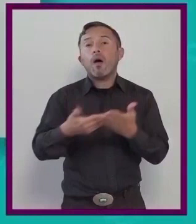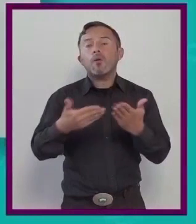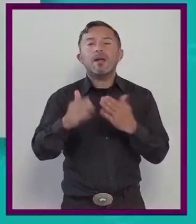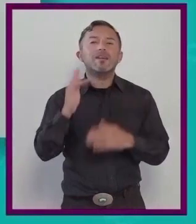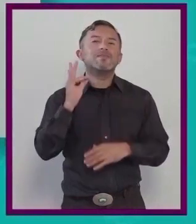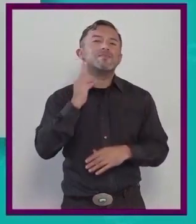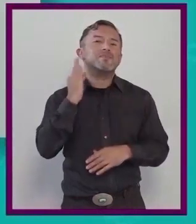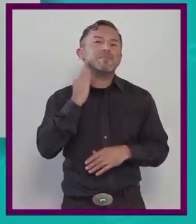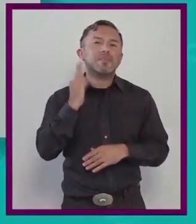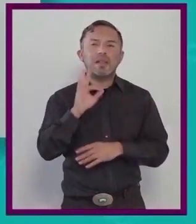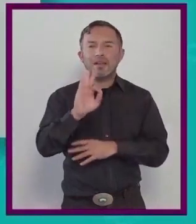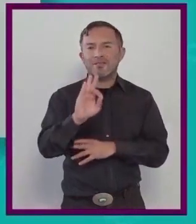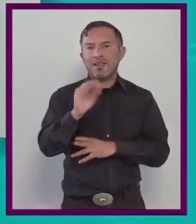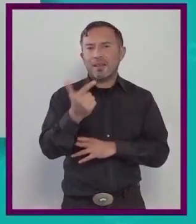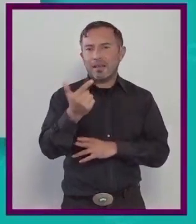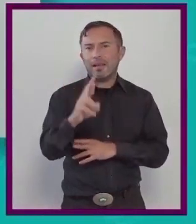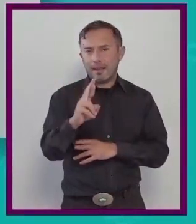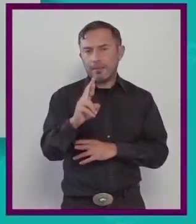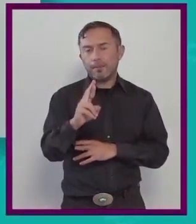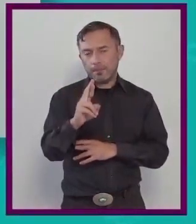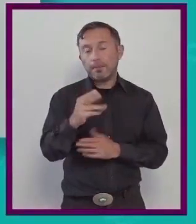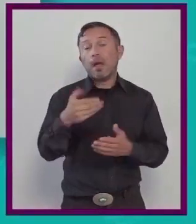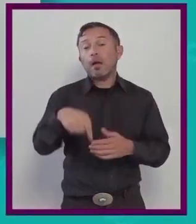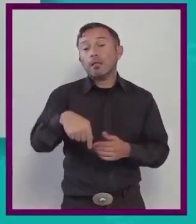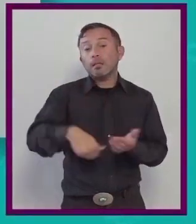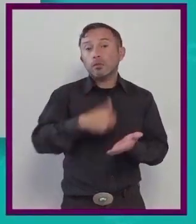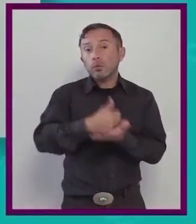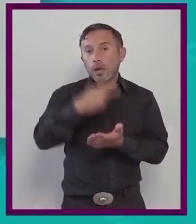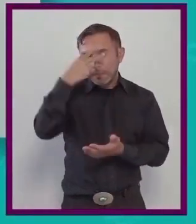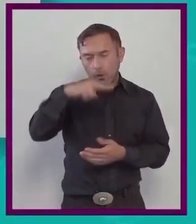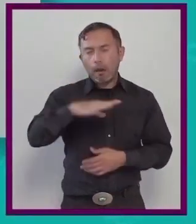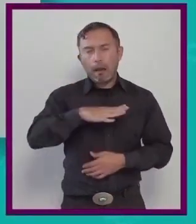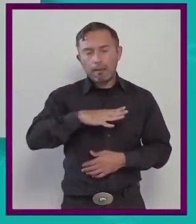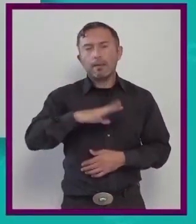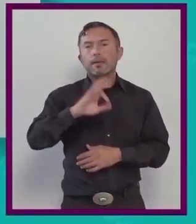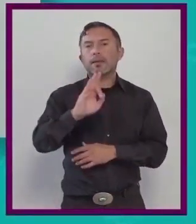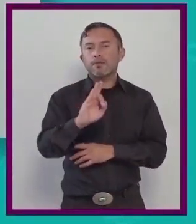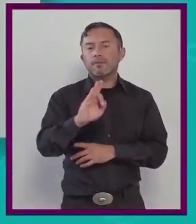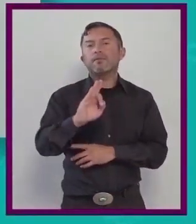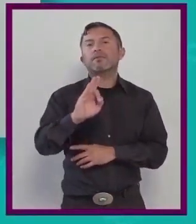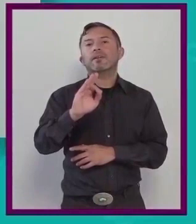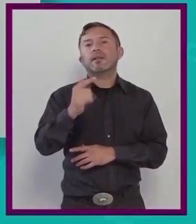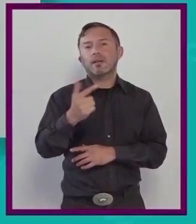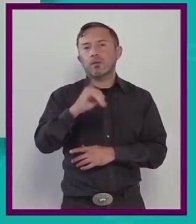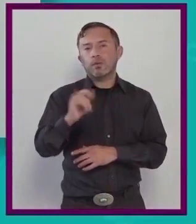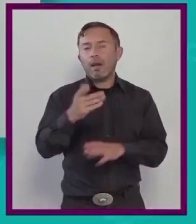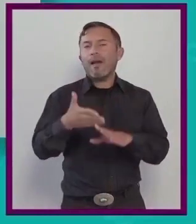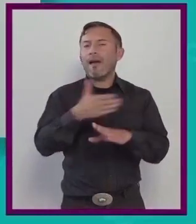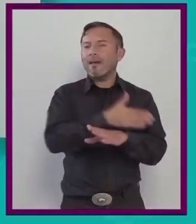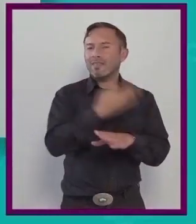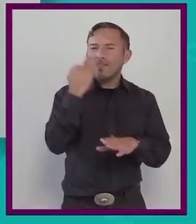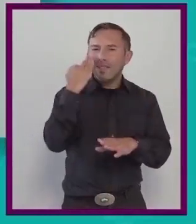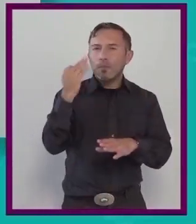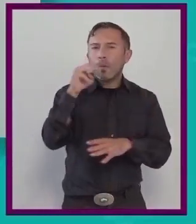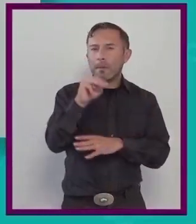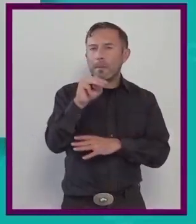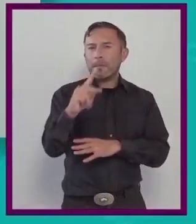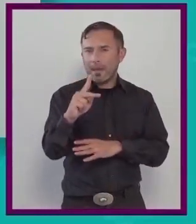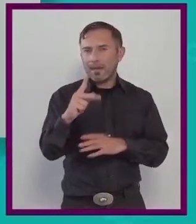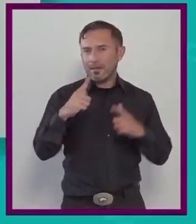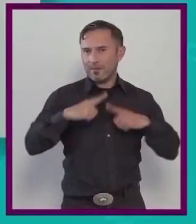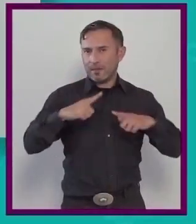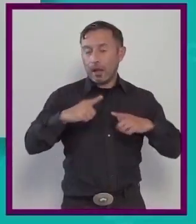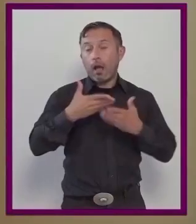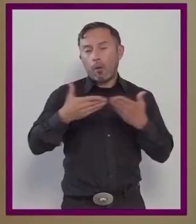es actualmente la Fiscalía General de la República. Aquí en la Ciudad de México tenemos la Fiscalía de la Ciudad de México, antes